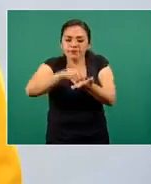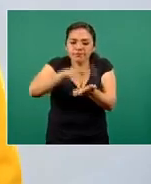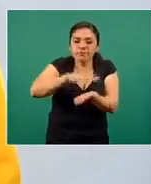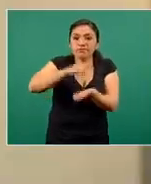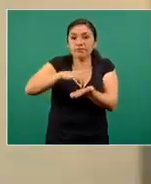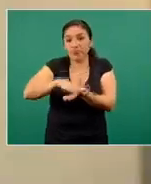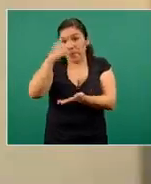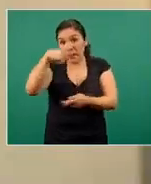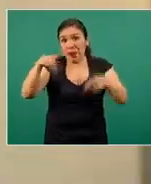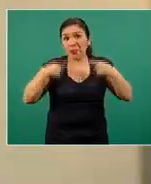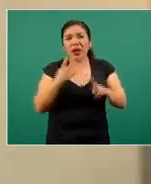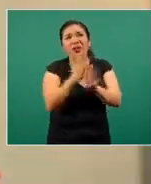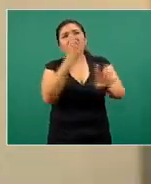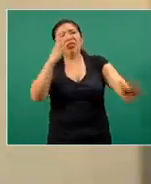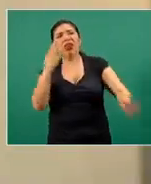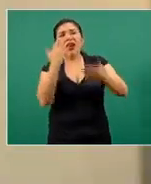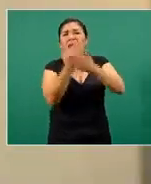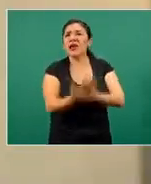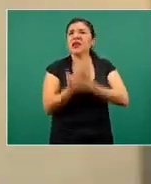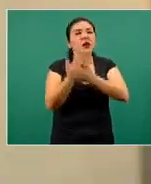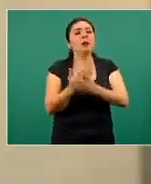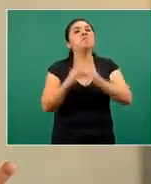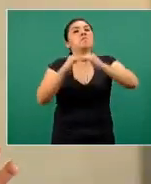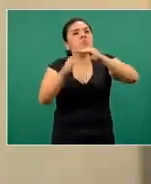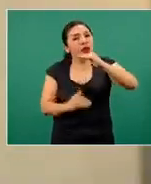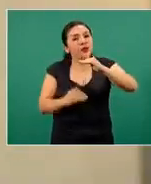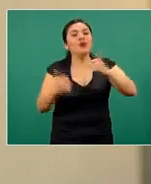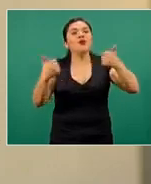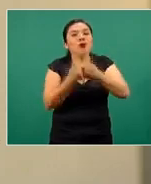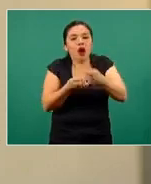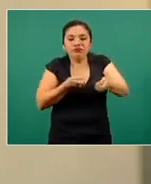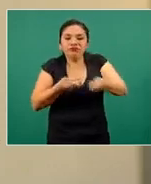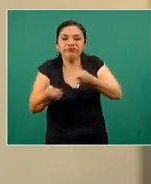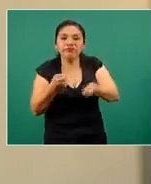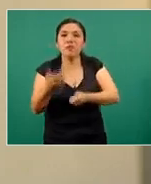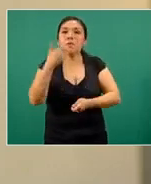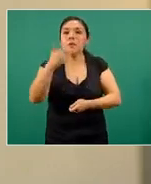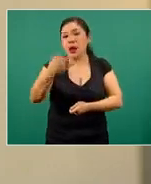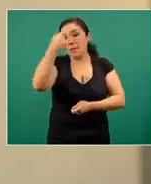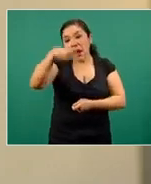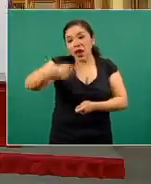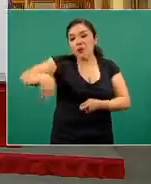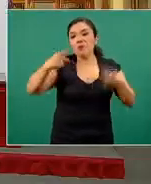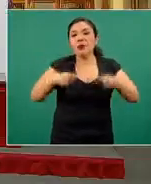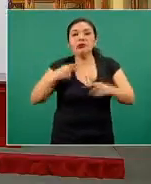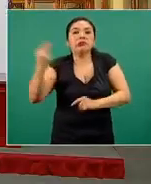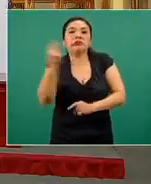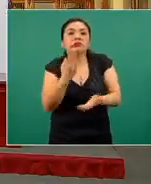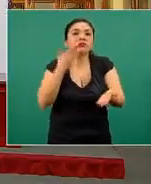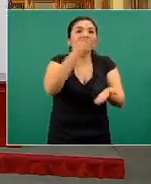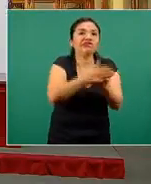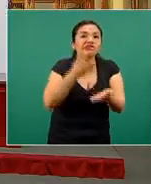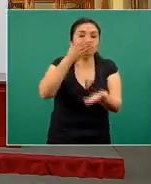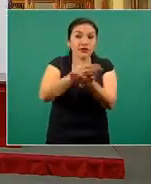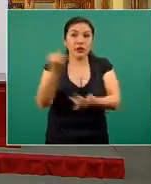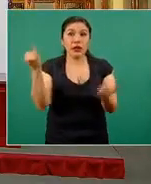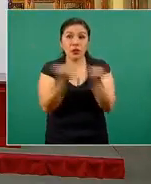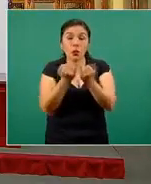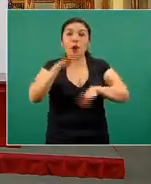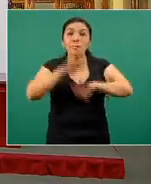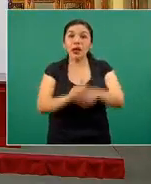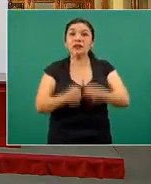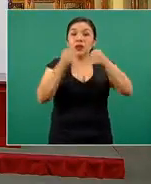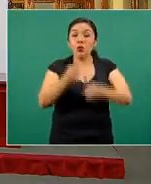que las personas no esperen mucho y tener una regulación de la demanda. También nos permite asegurar que